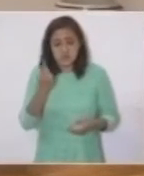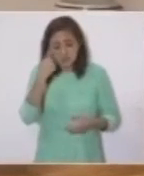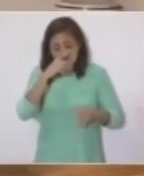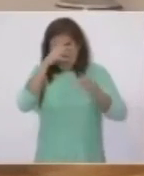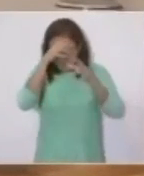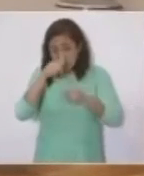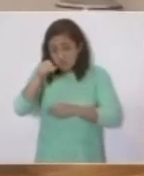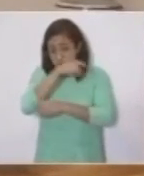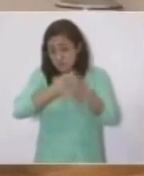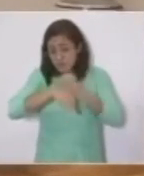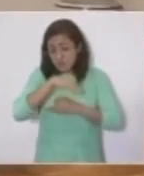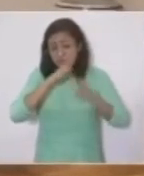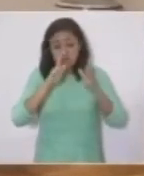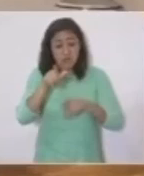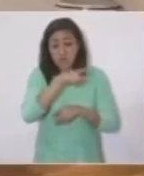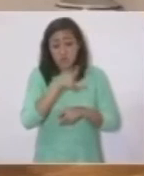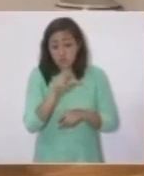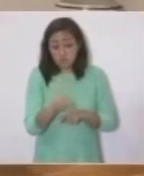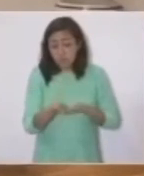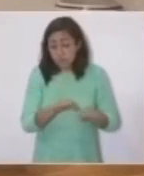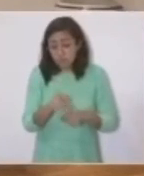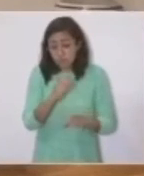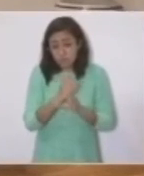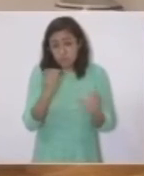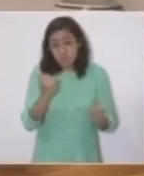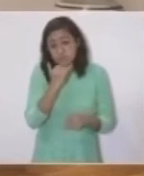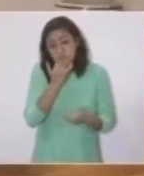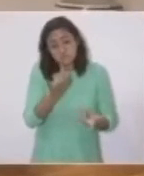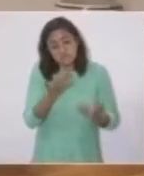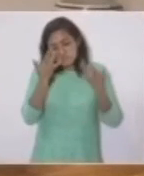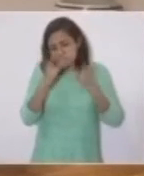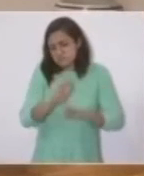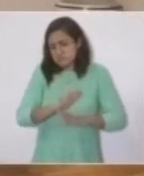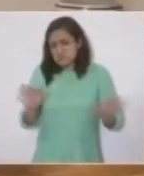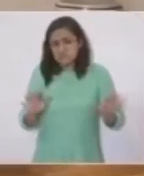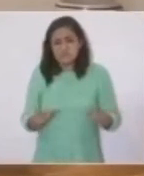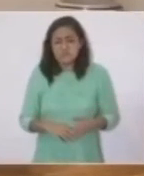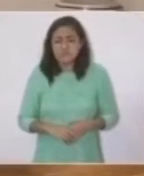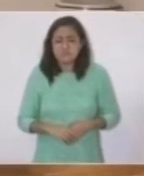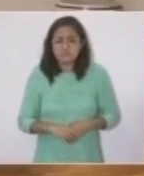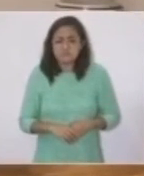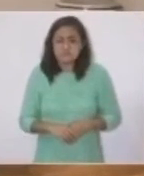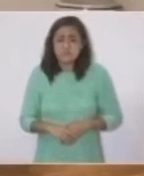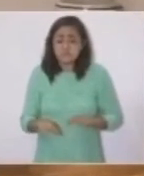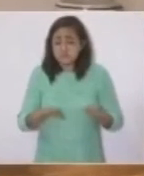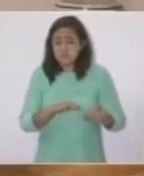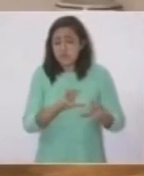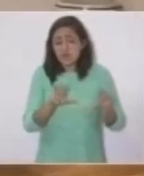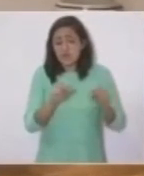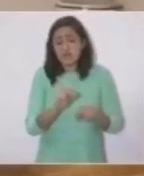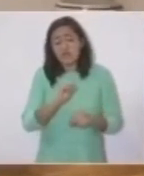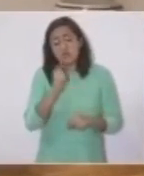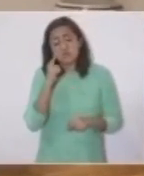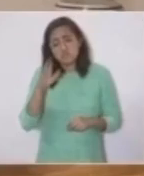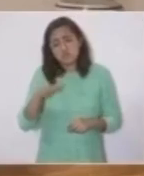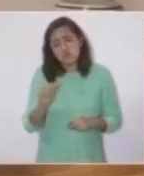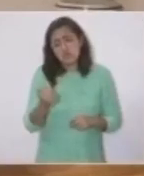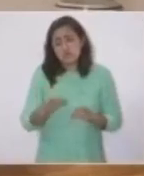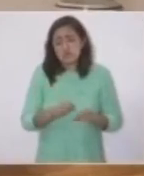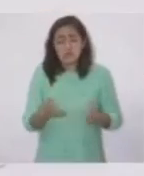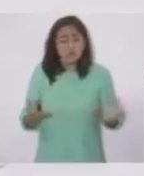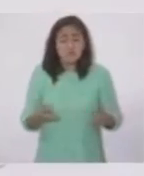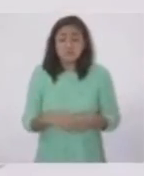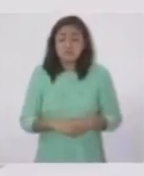compromiso. Y a quien ya no le resulte trabajar en esto, pues que deje la chamba, que deje la actividad y que se dedique a otra cosa.